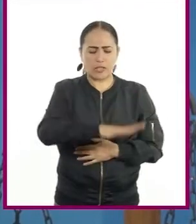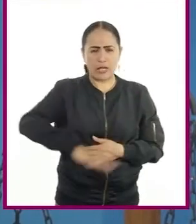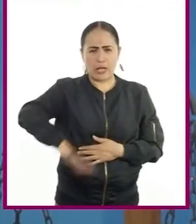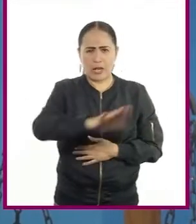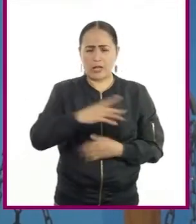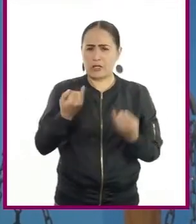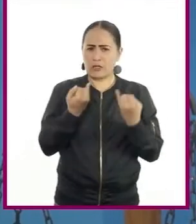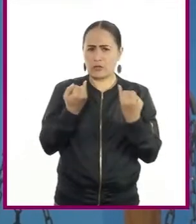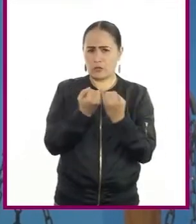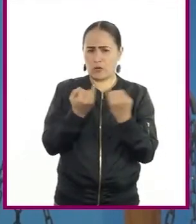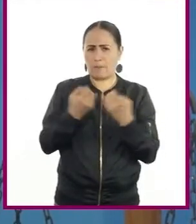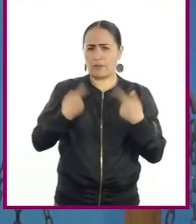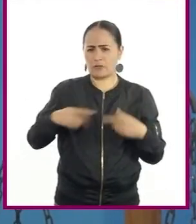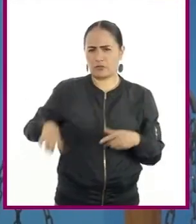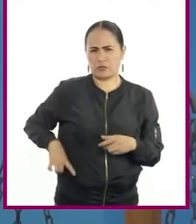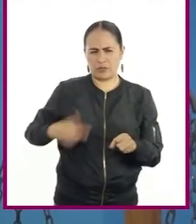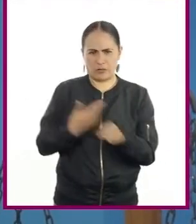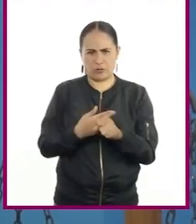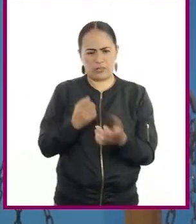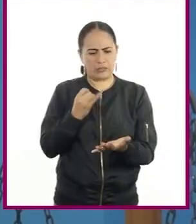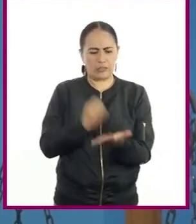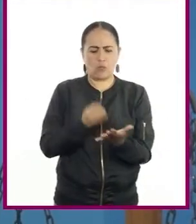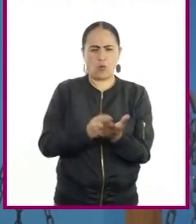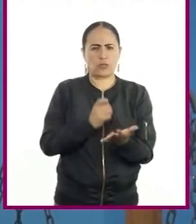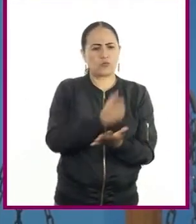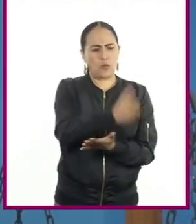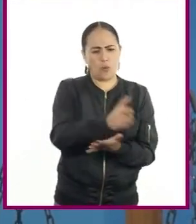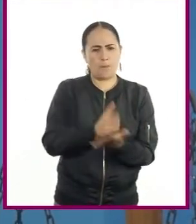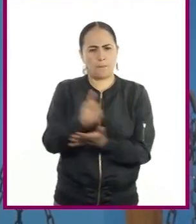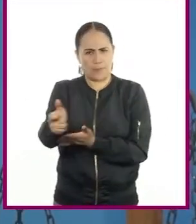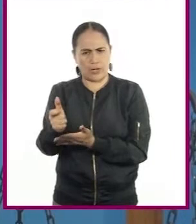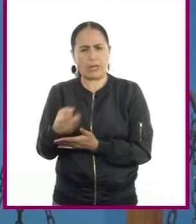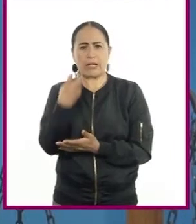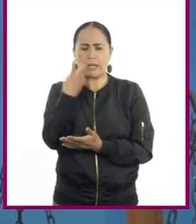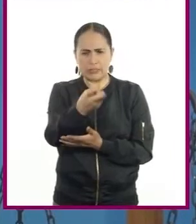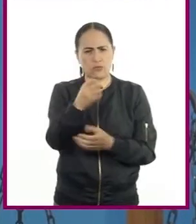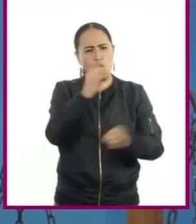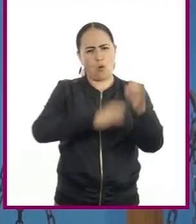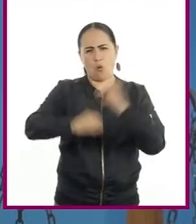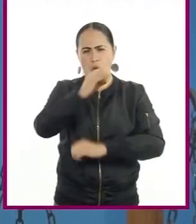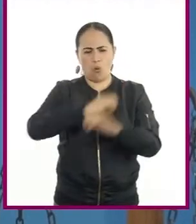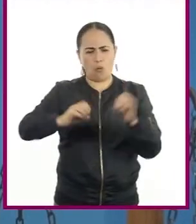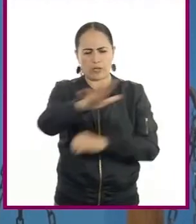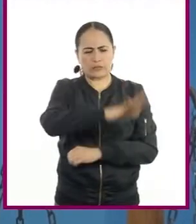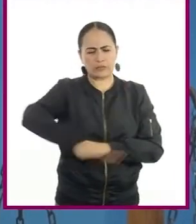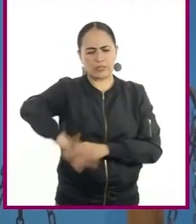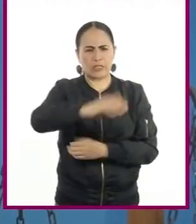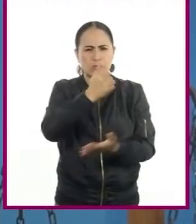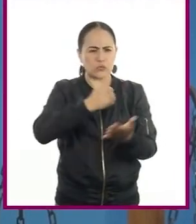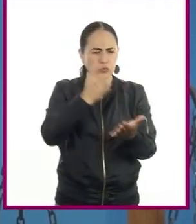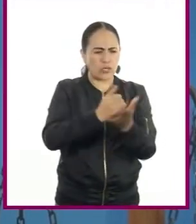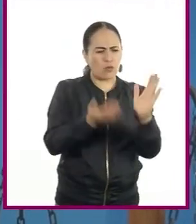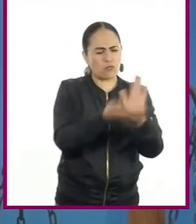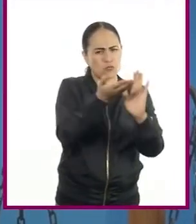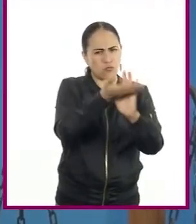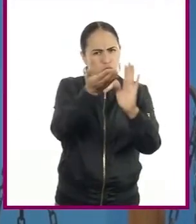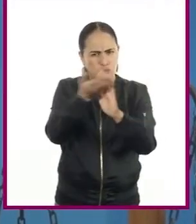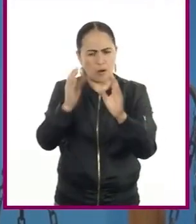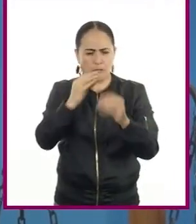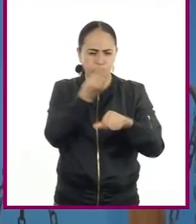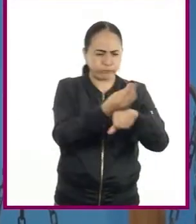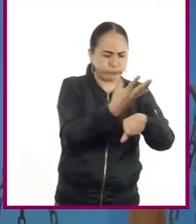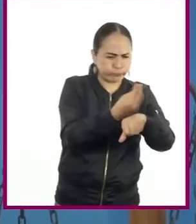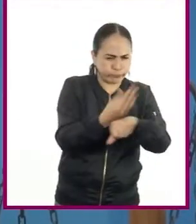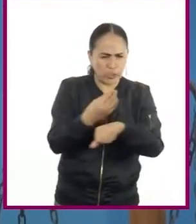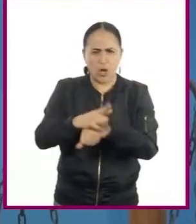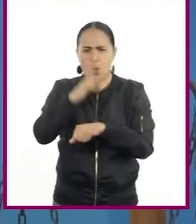gobernantes pagar impuestos, ya que con estos se realizan obras de infraestructura urbana, bacheo de vialidades,